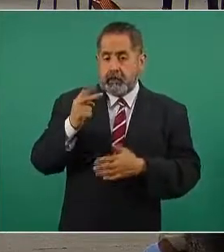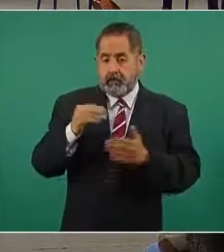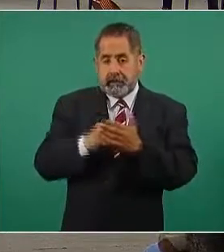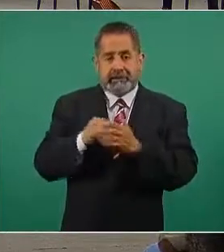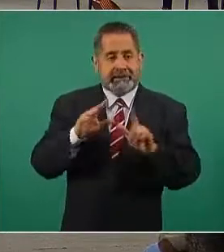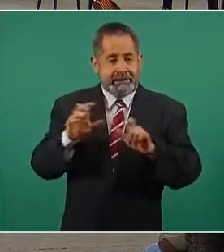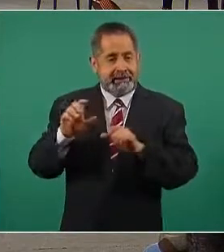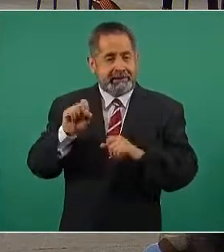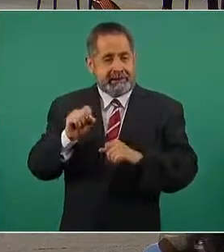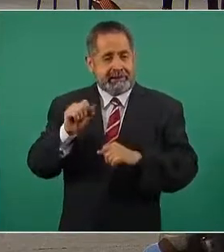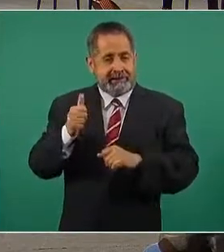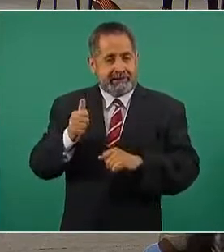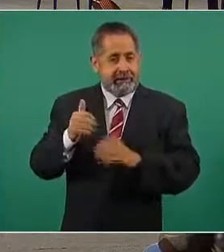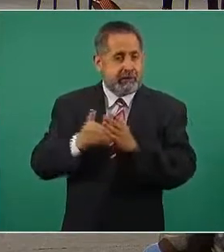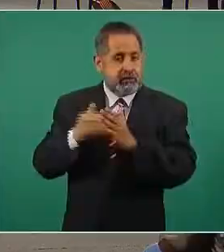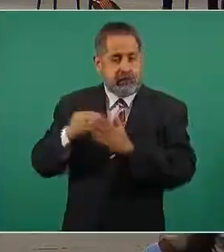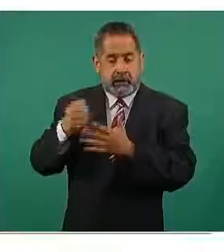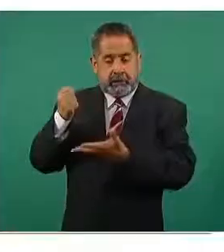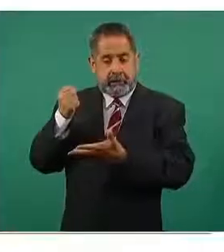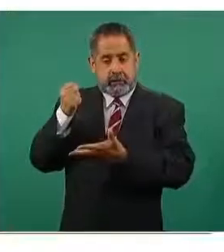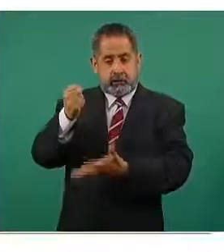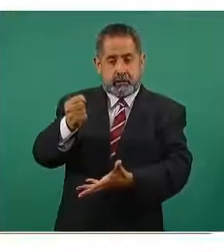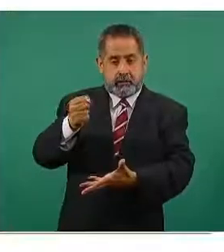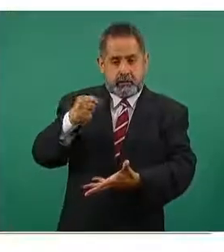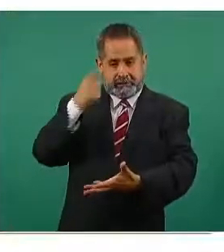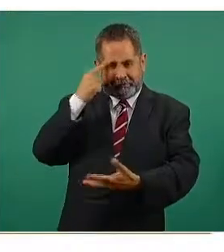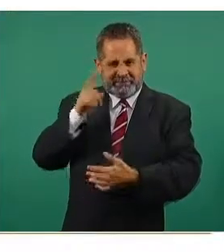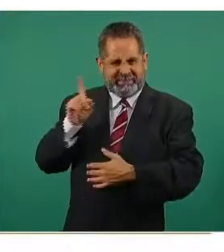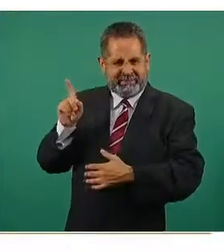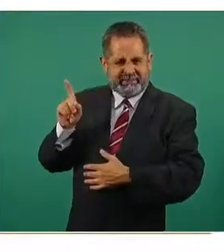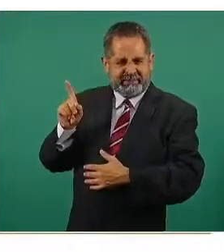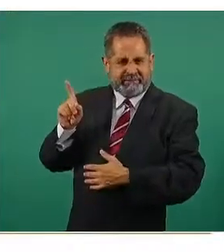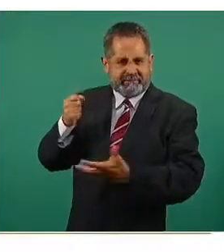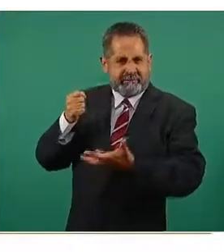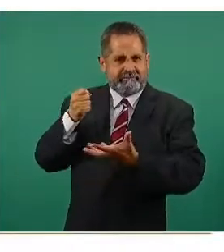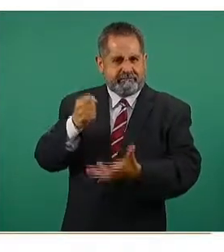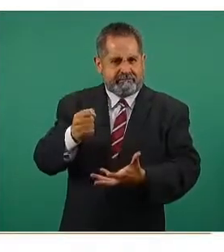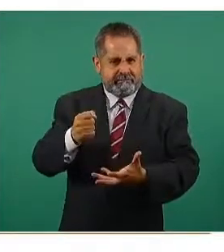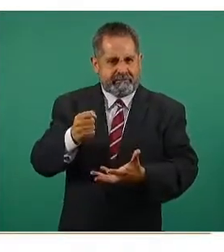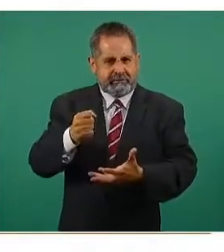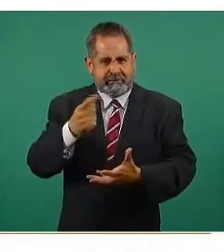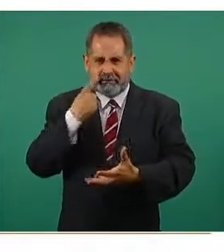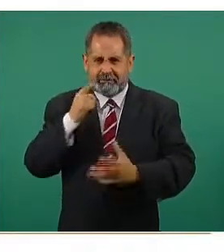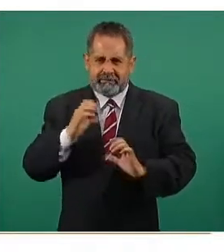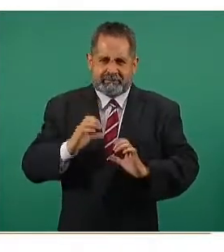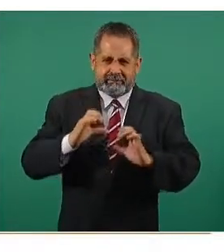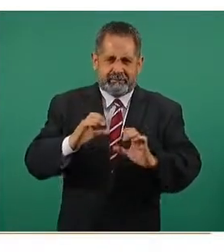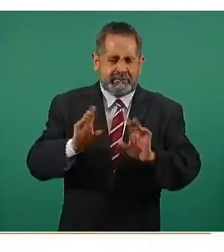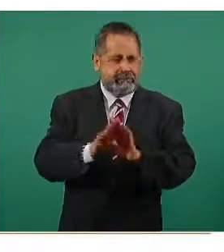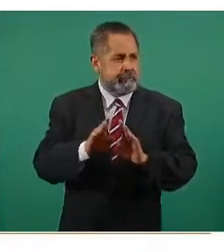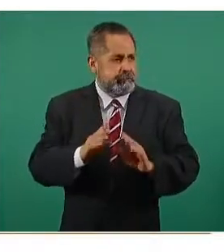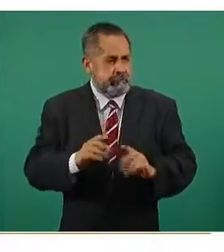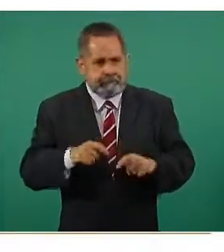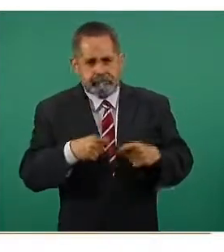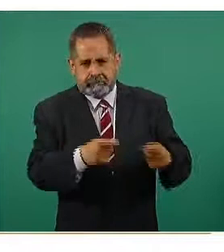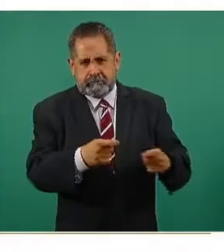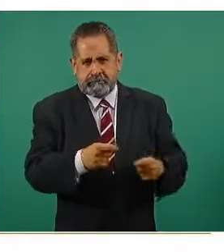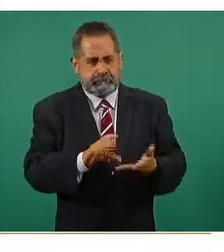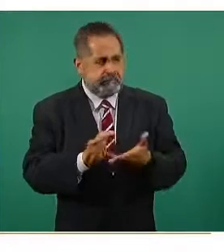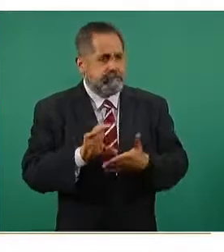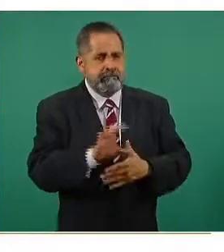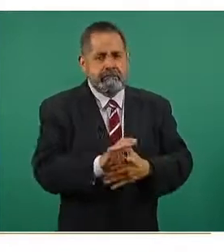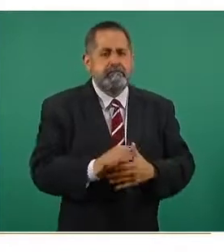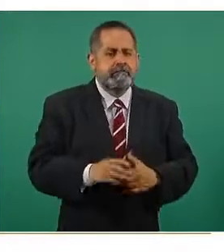22,776 millones del presupuesto ejercidos por prevención y readaptación social por esta